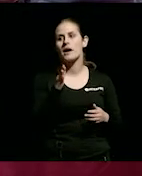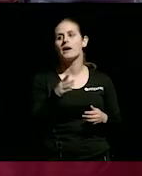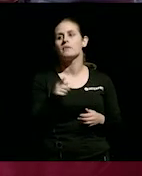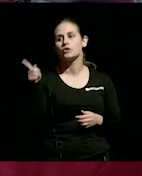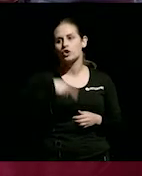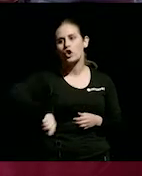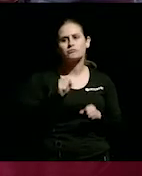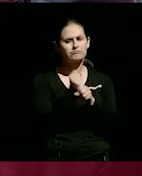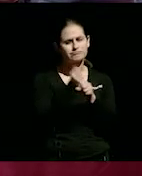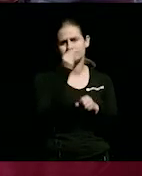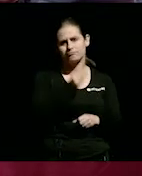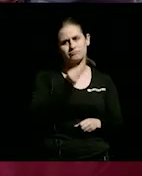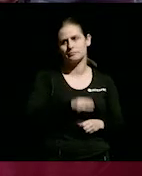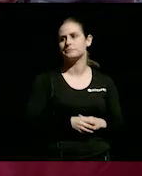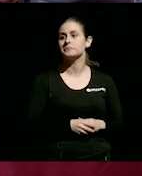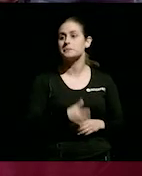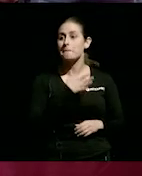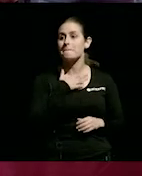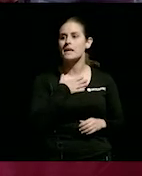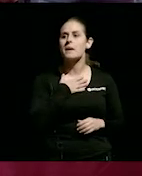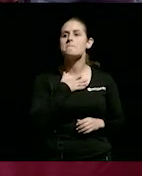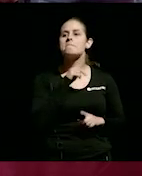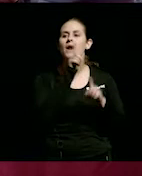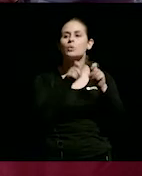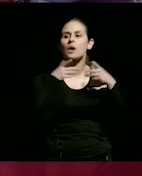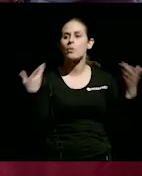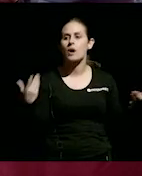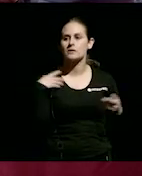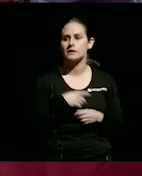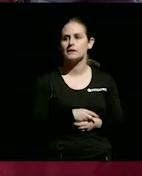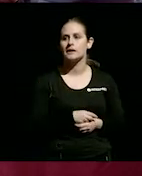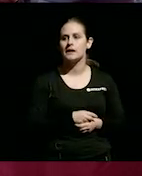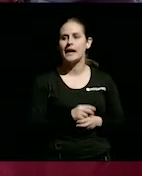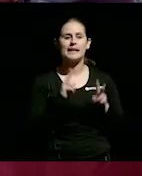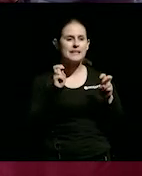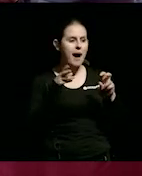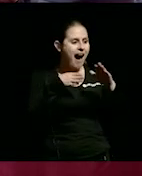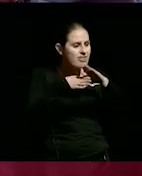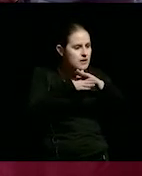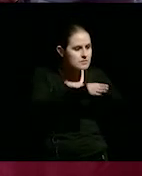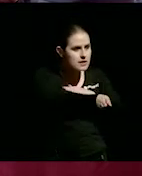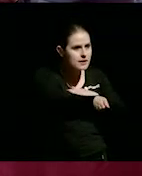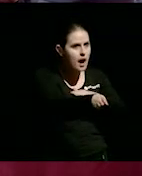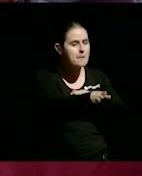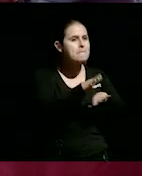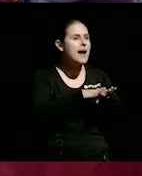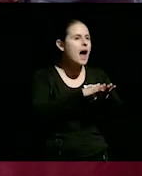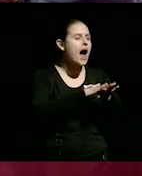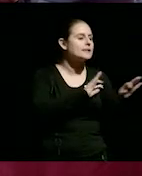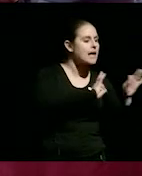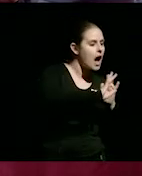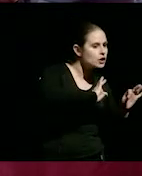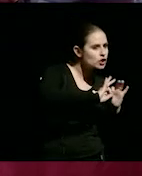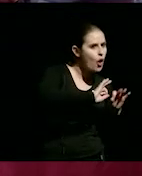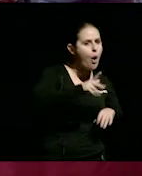ustedes. Y yo, mi pregunta es, ¿cómo está el tema de la accesibilidad en los teatros y en los espacios públicos